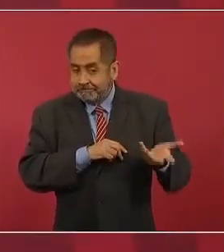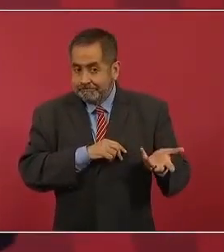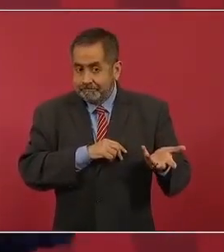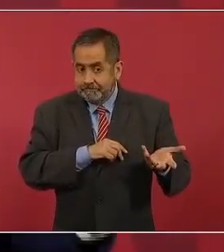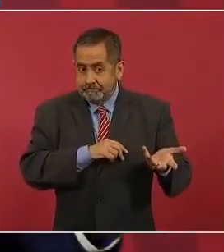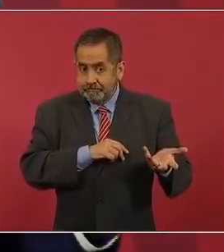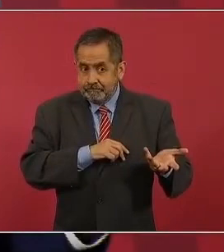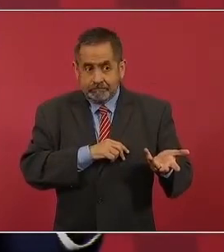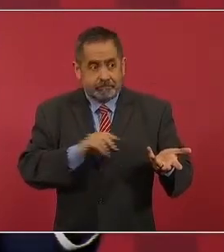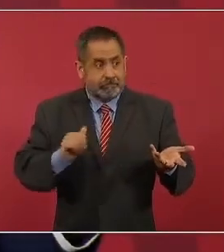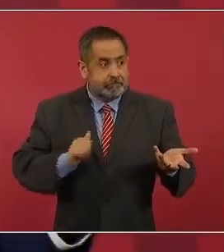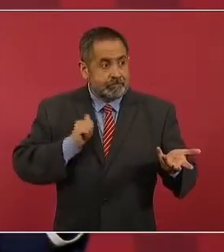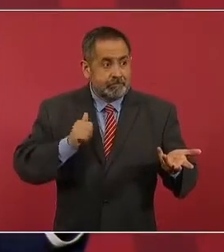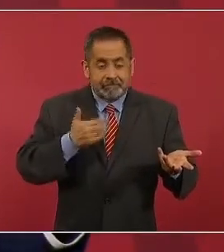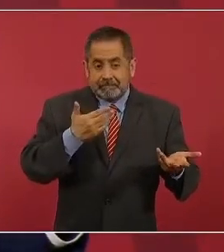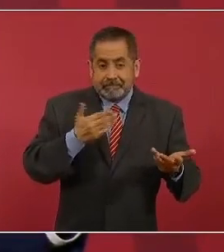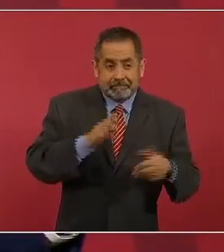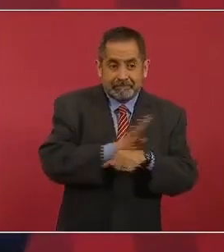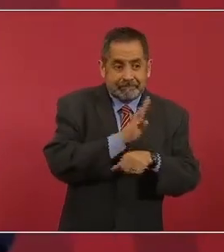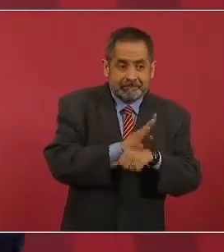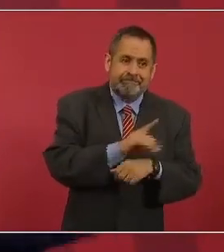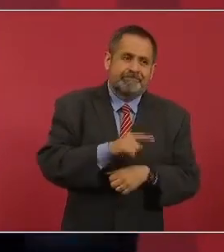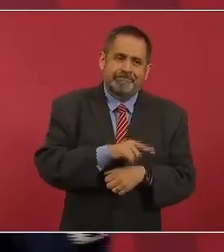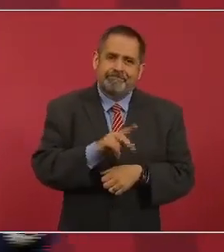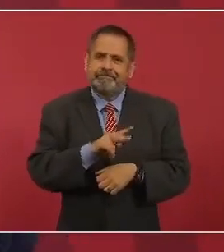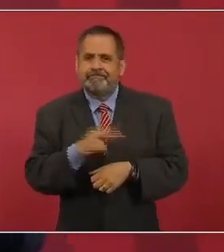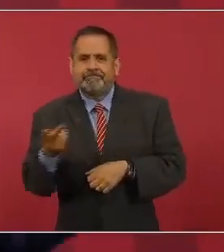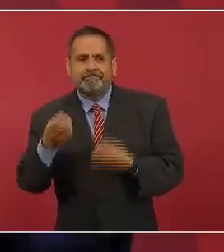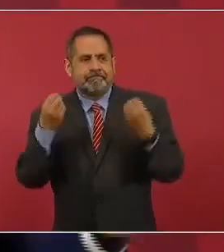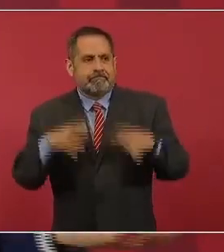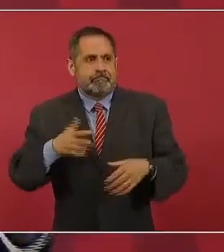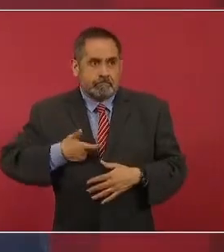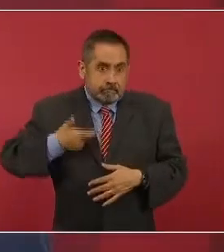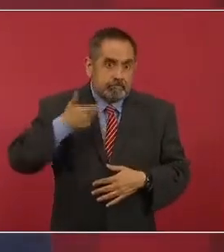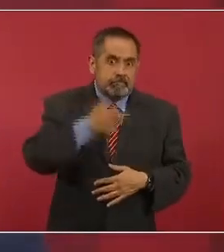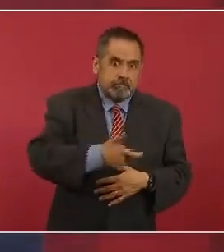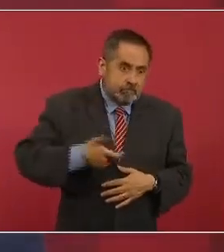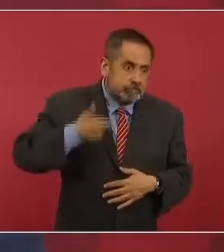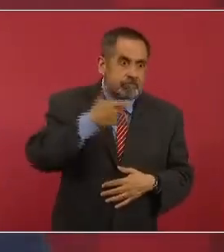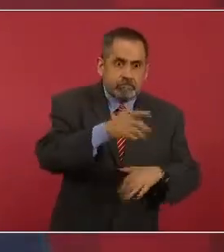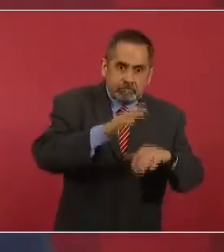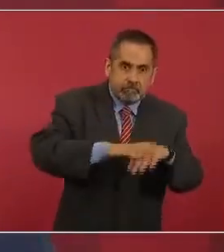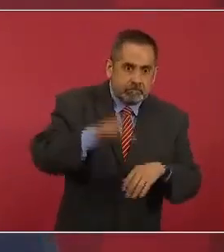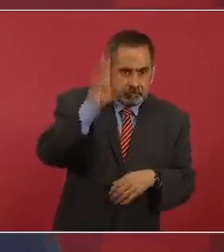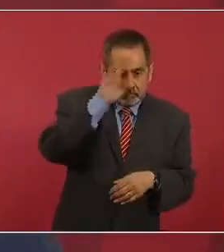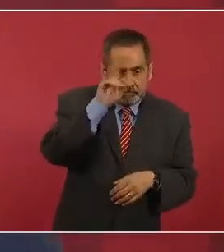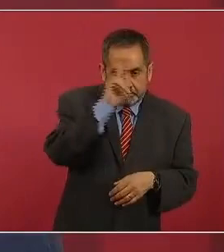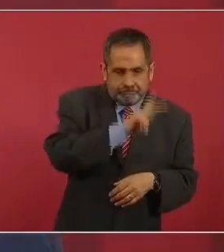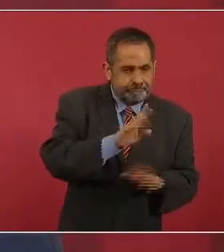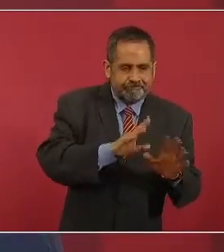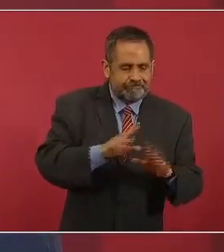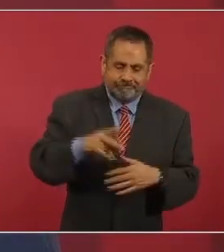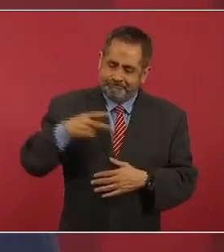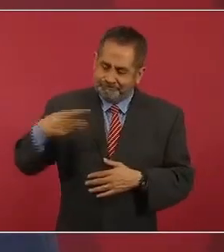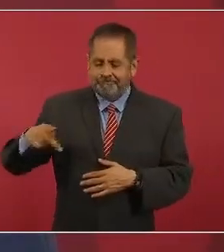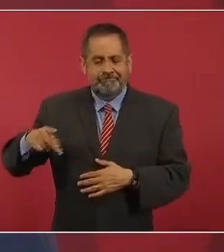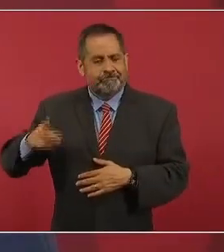en vez de beneficiarnos, ¿sí?, estaríamos pagando más cara la gasolina.